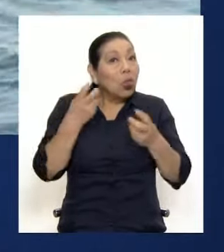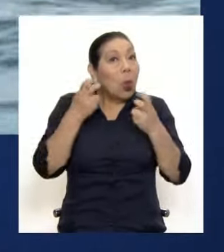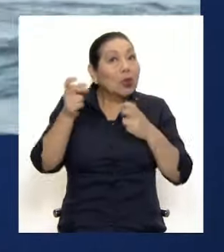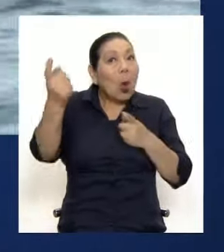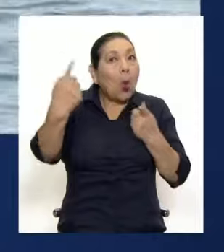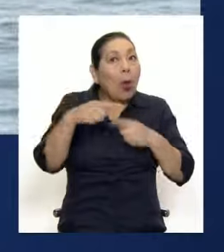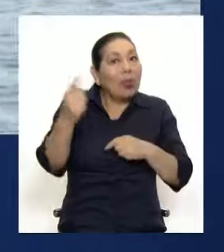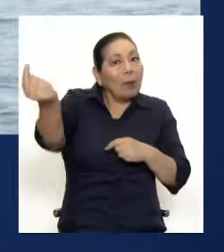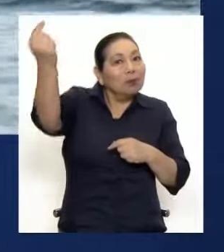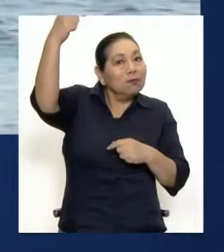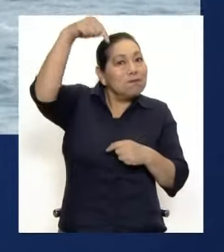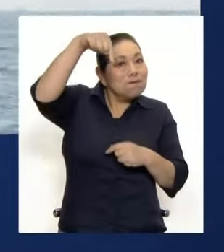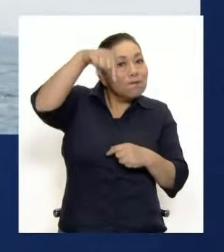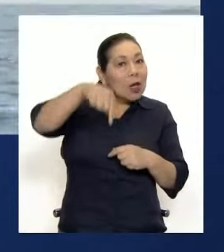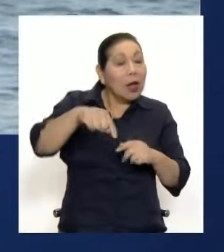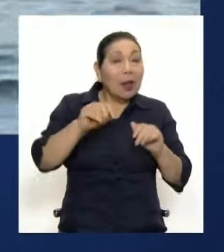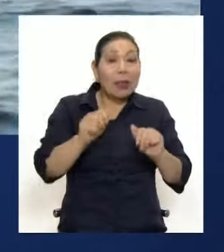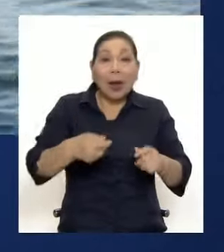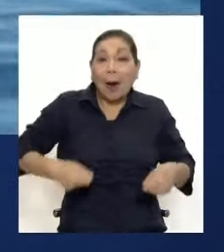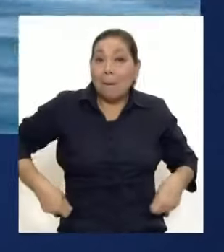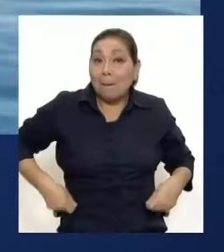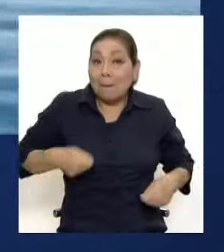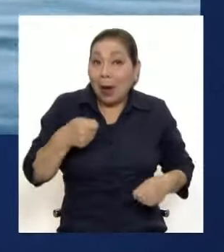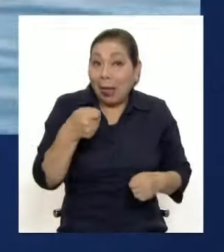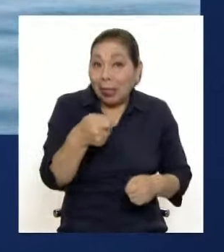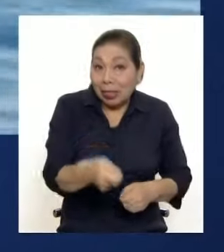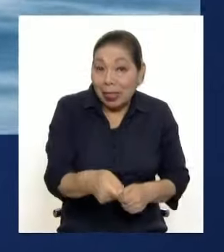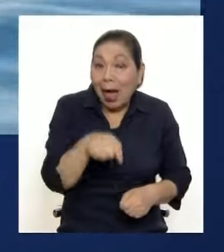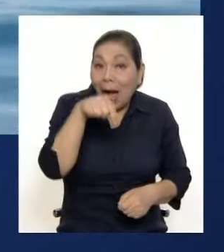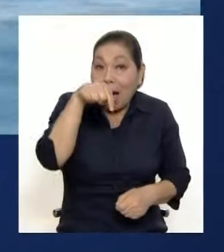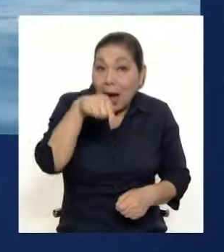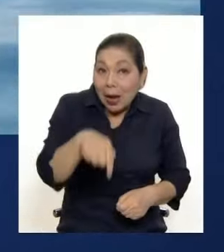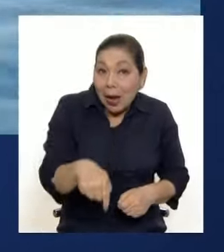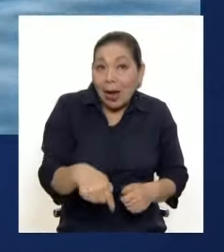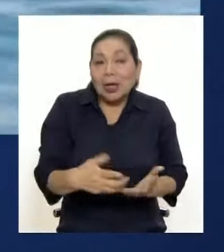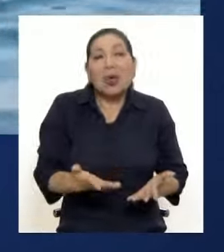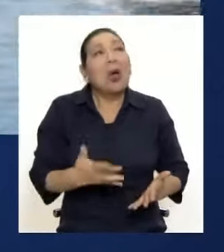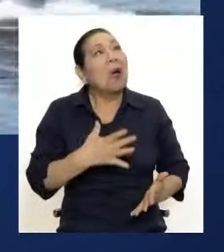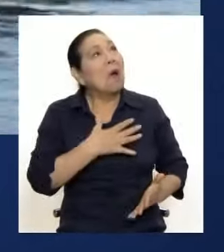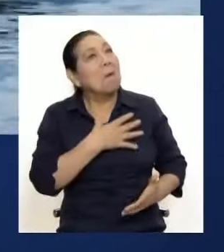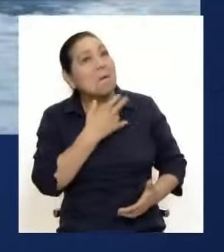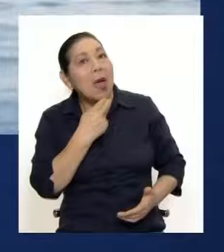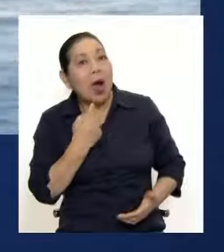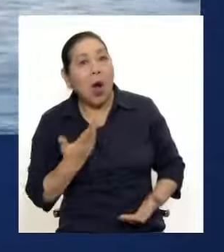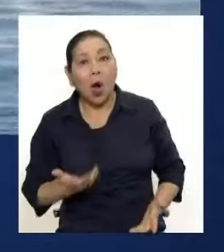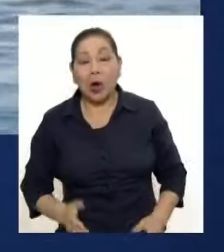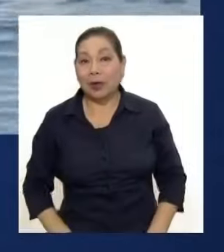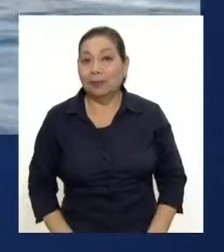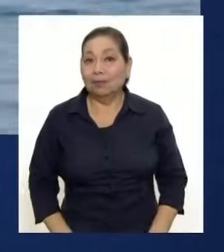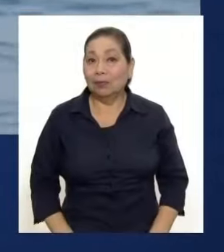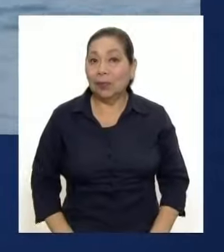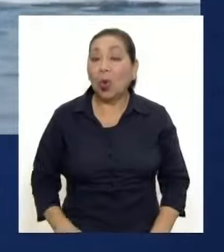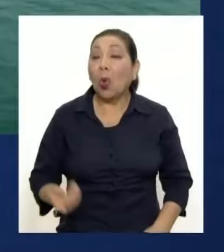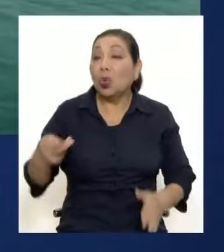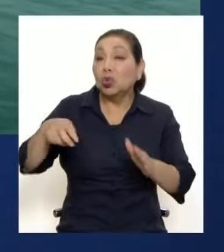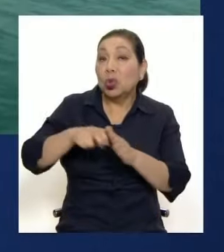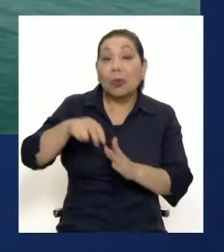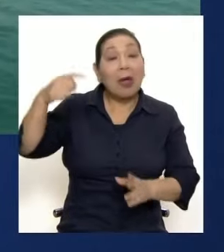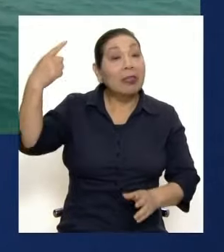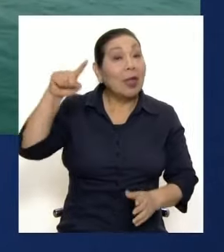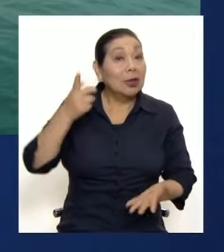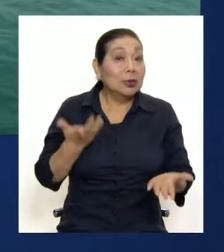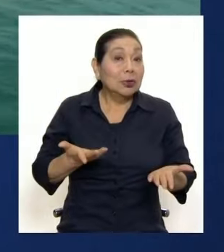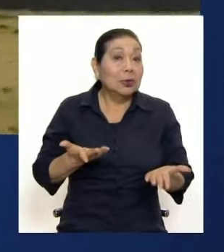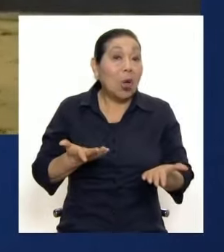turista viene y deja su plata directa ente donde se siente cómodo y sube al taxi si